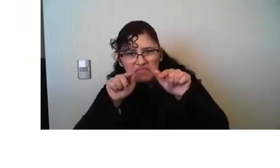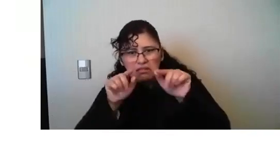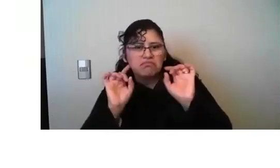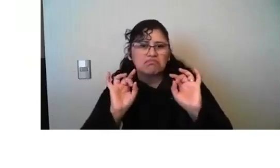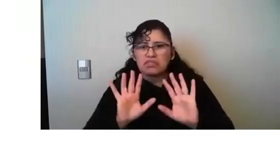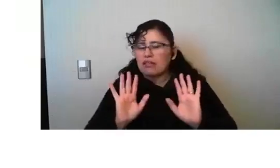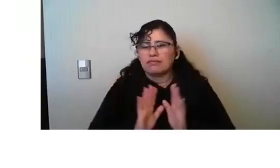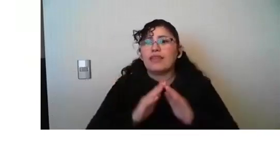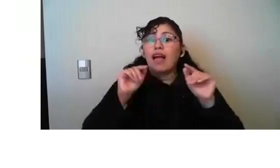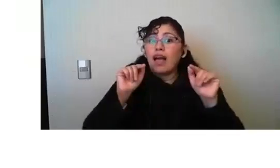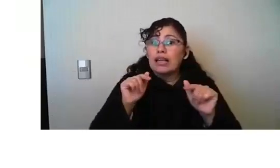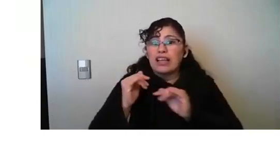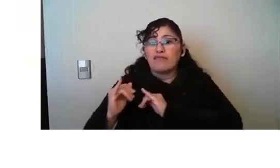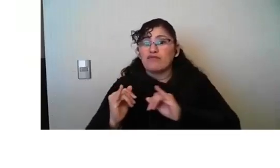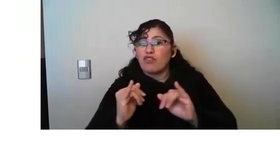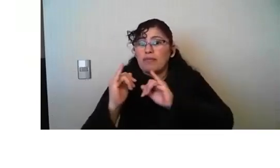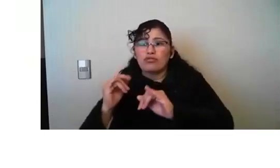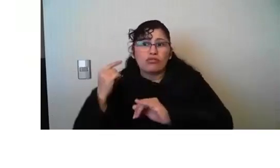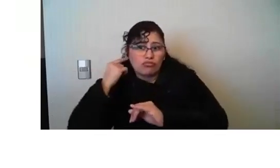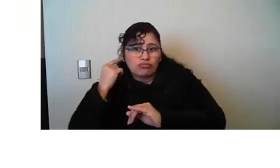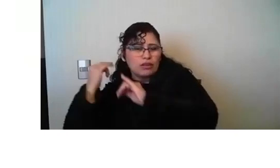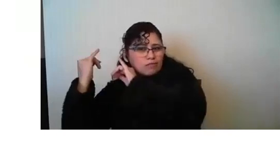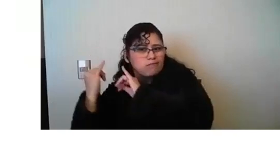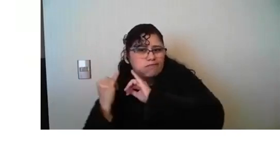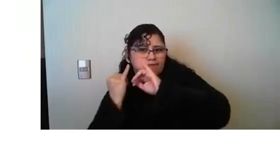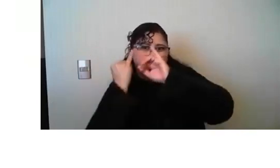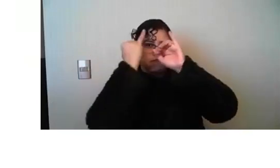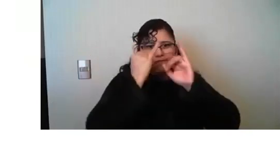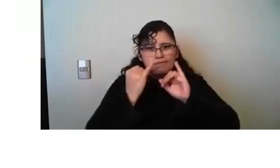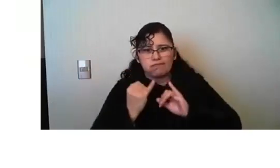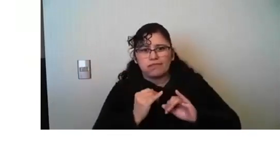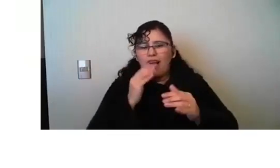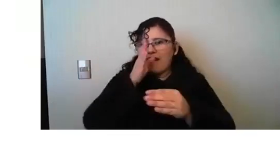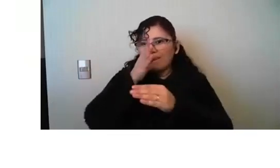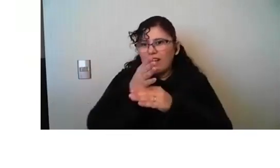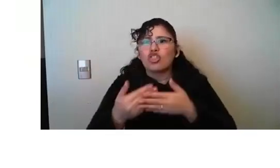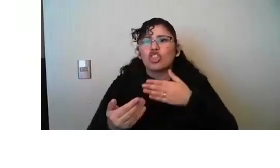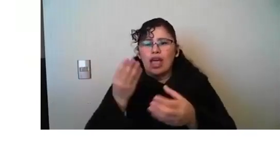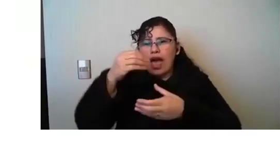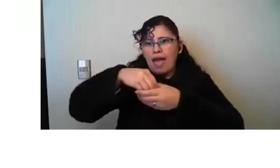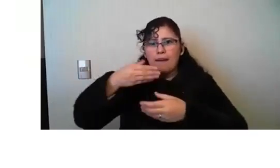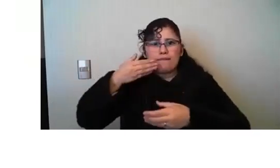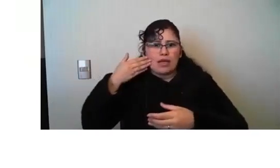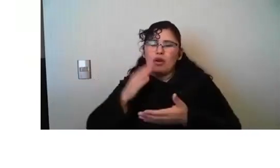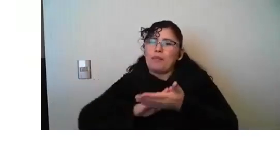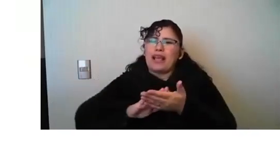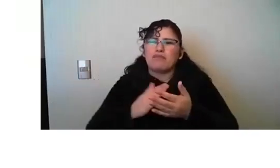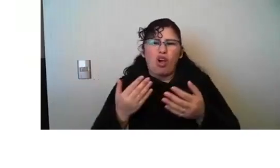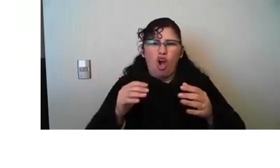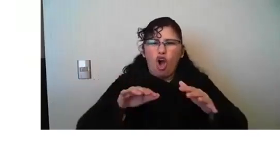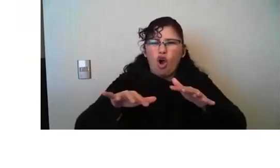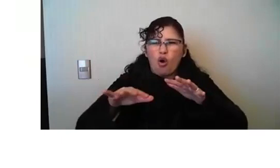La información que provenga de acá va a influenciar que uno contraiga, ¿cierto?, los